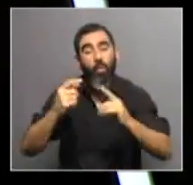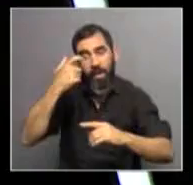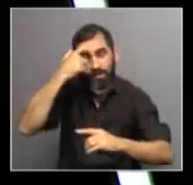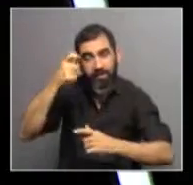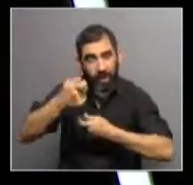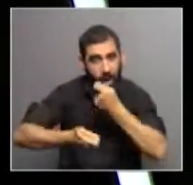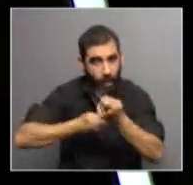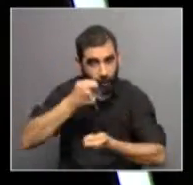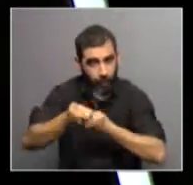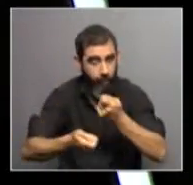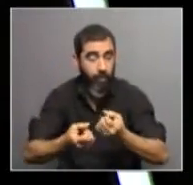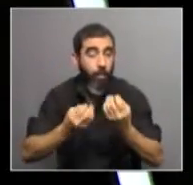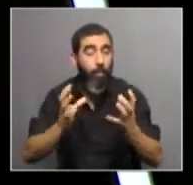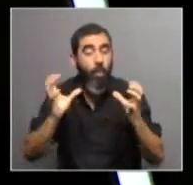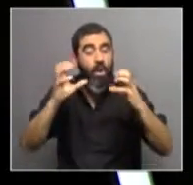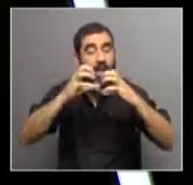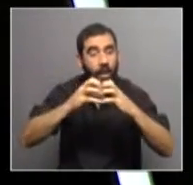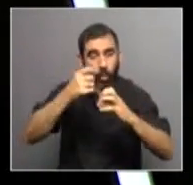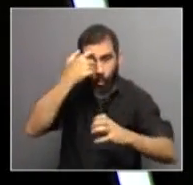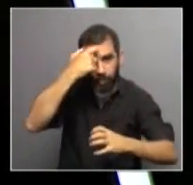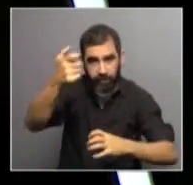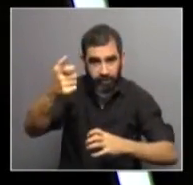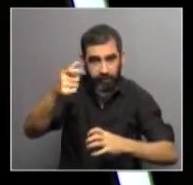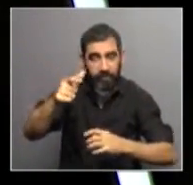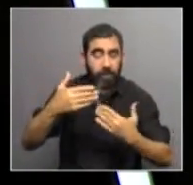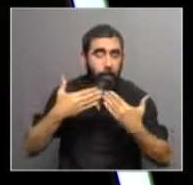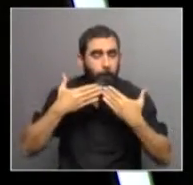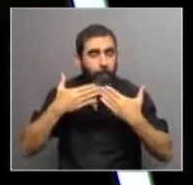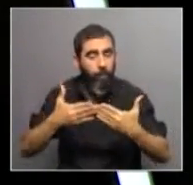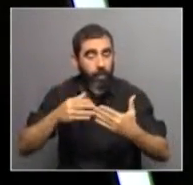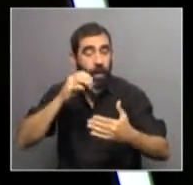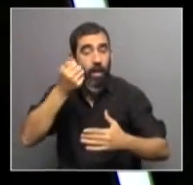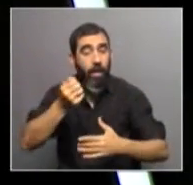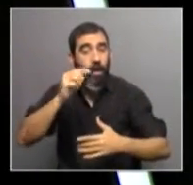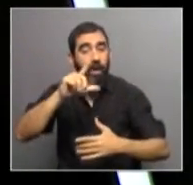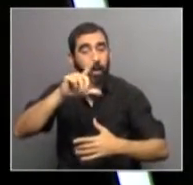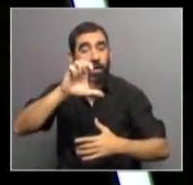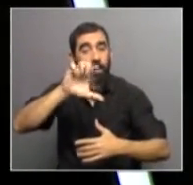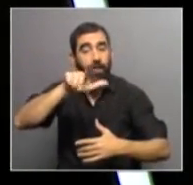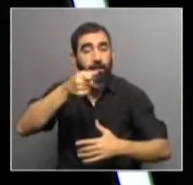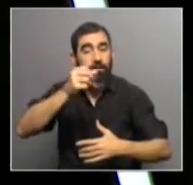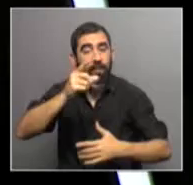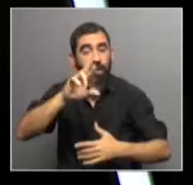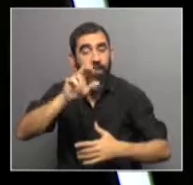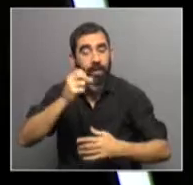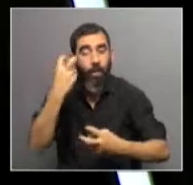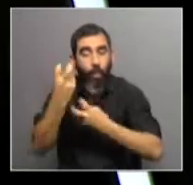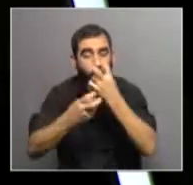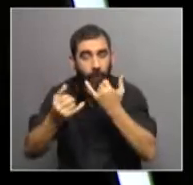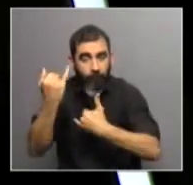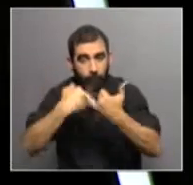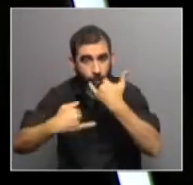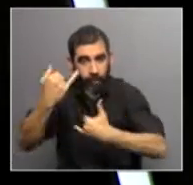país? Por ejemplo, la neurociencia. Bueno, con esa pregunta en mente, Alexandra Perrone salió a recopilar material